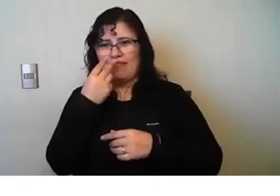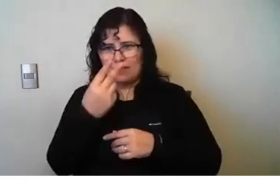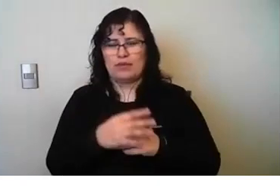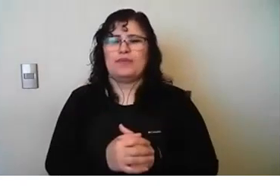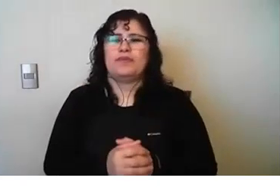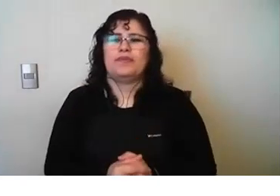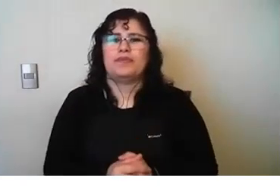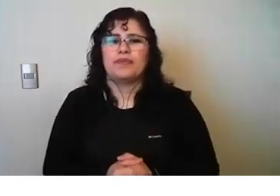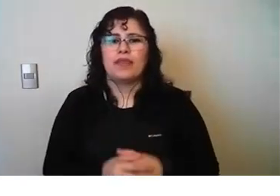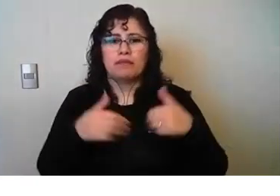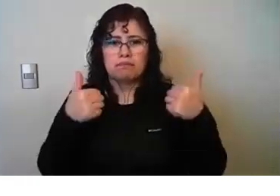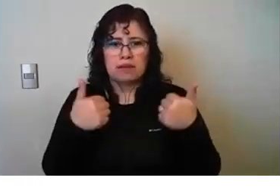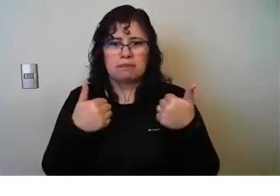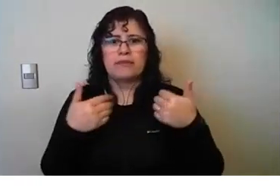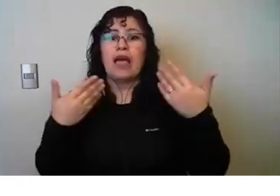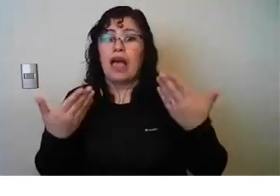Bien.